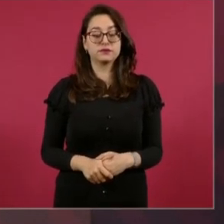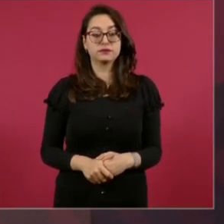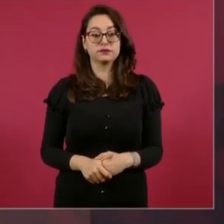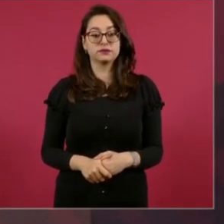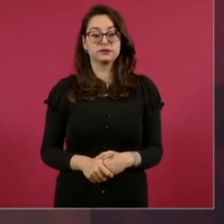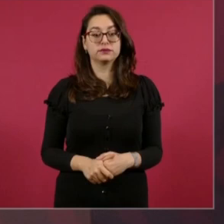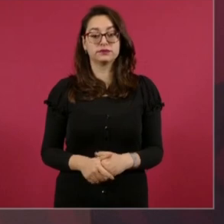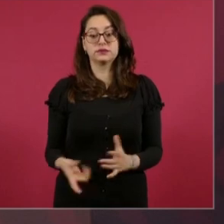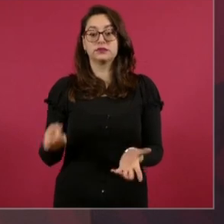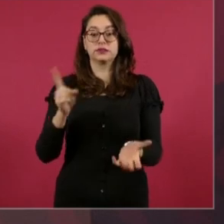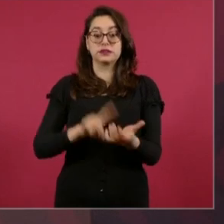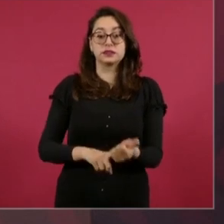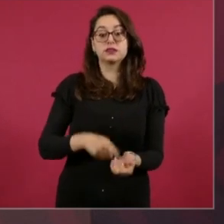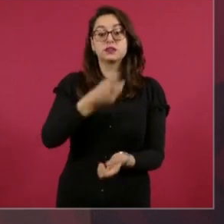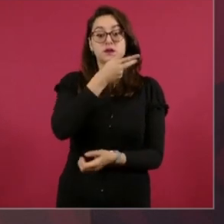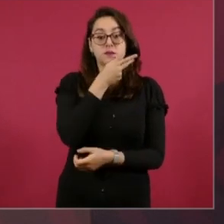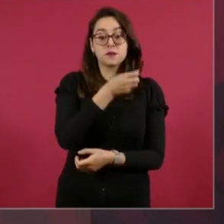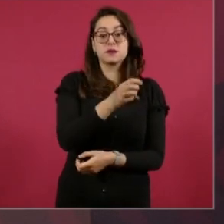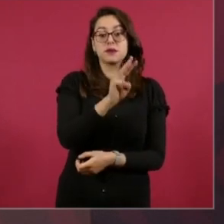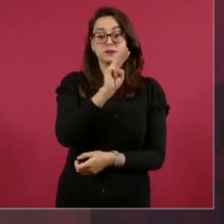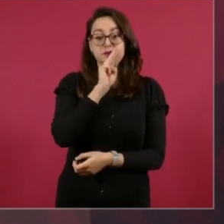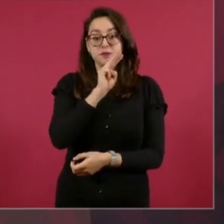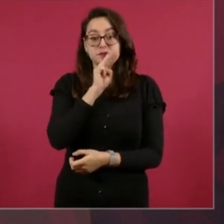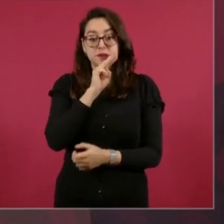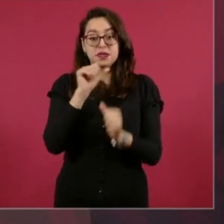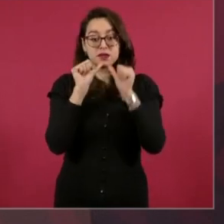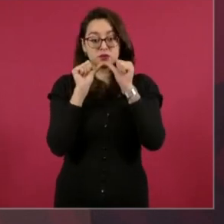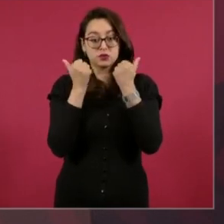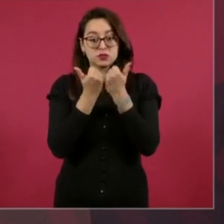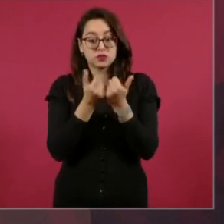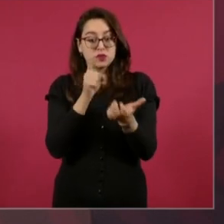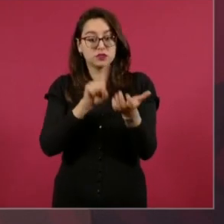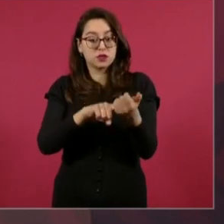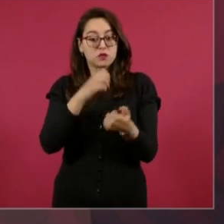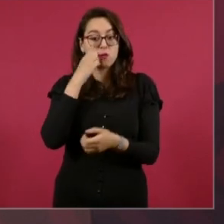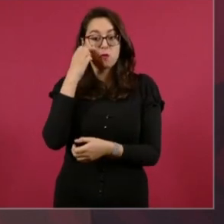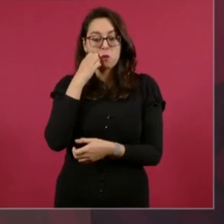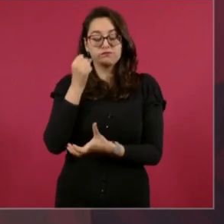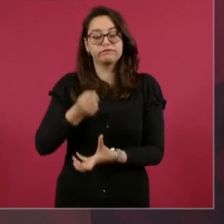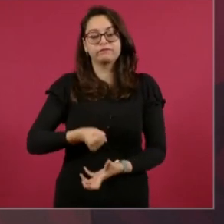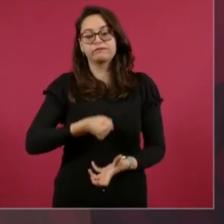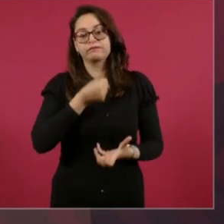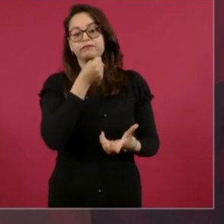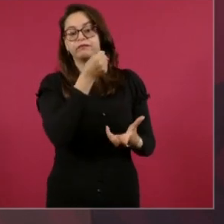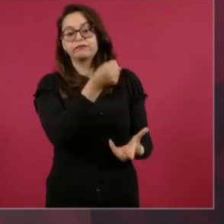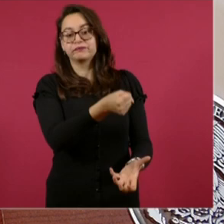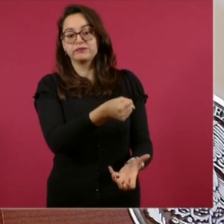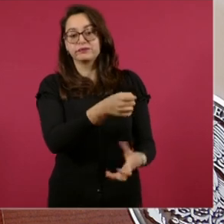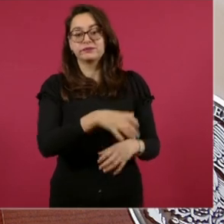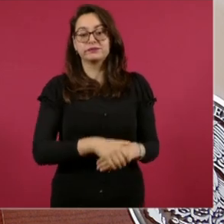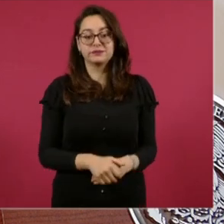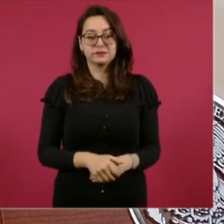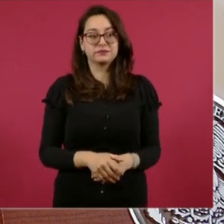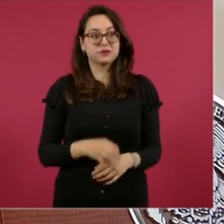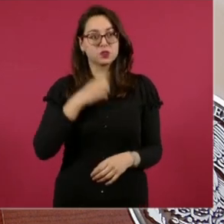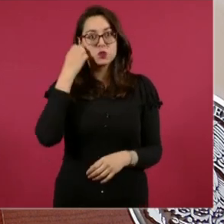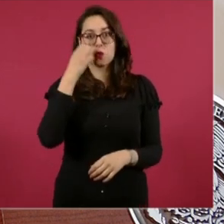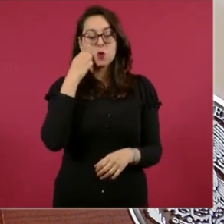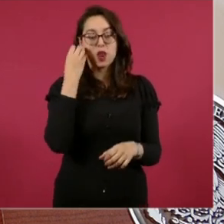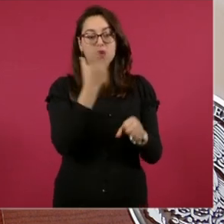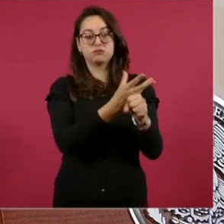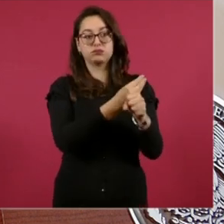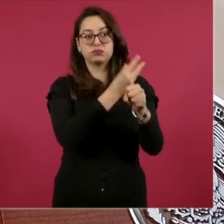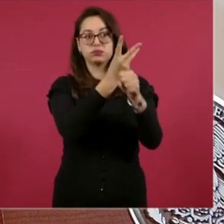Las sociedades de madres, de padres, de familia reciben este presupuesto y arreglan sus